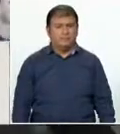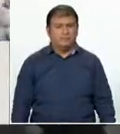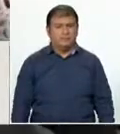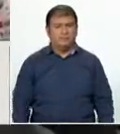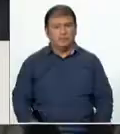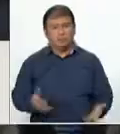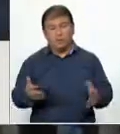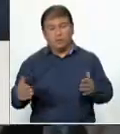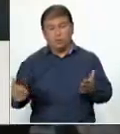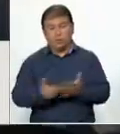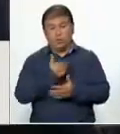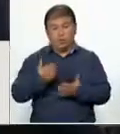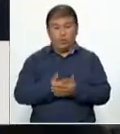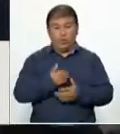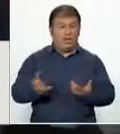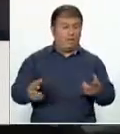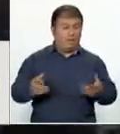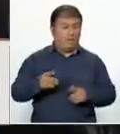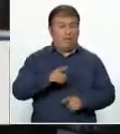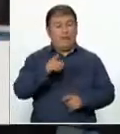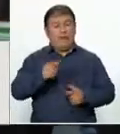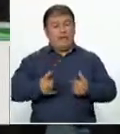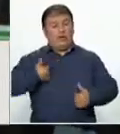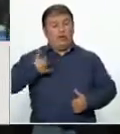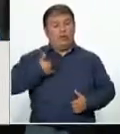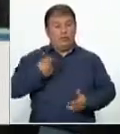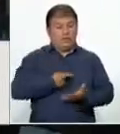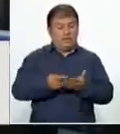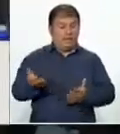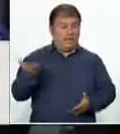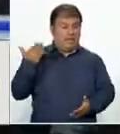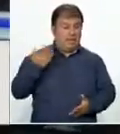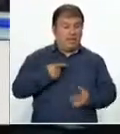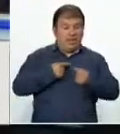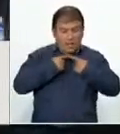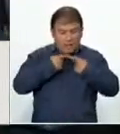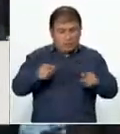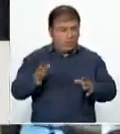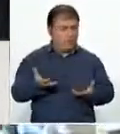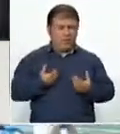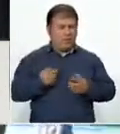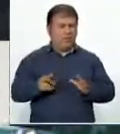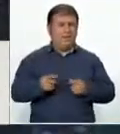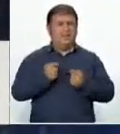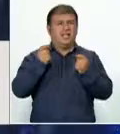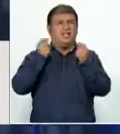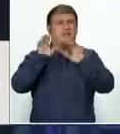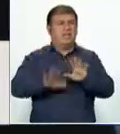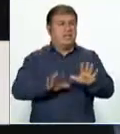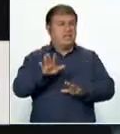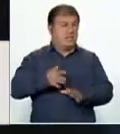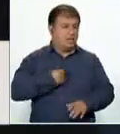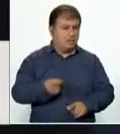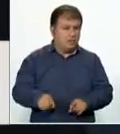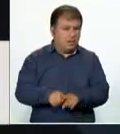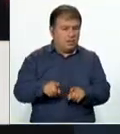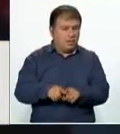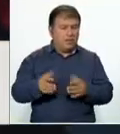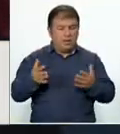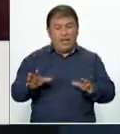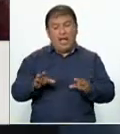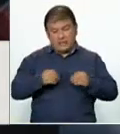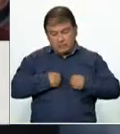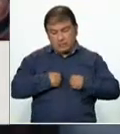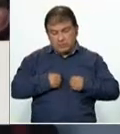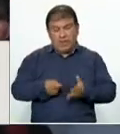Se trata de una nueva polémica para la adolescente, pues hace unas semanas confesó que en realidad ella no quería celebrar su fiesta de 15 años, pero terminó